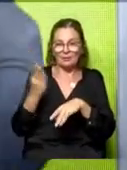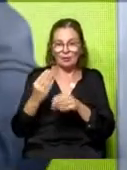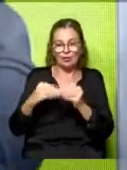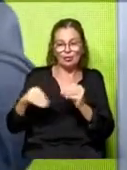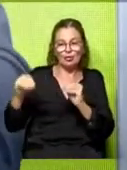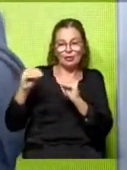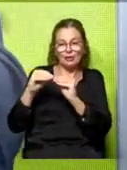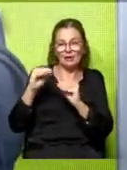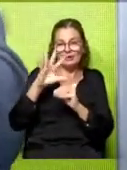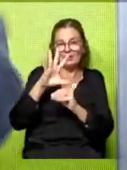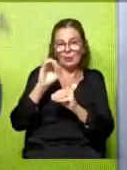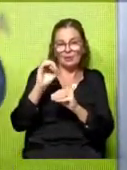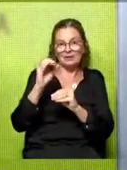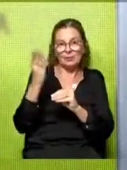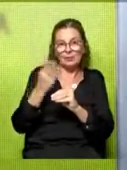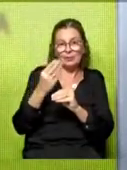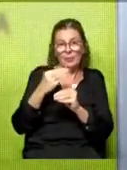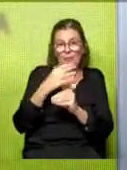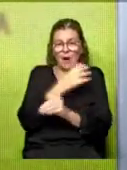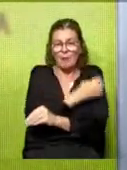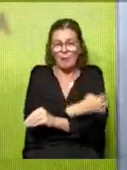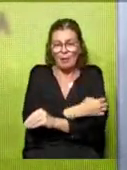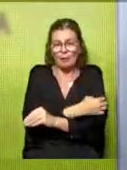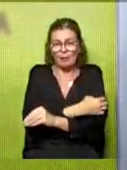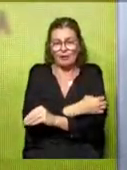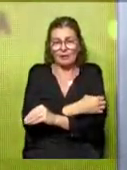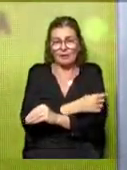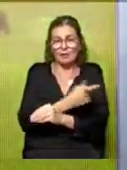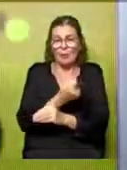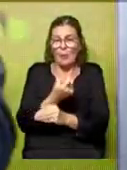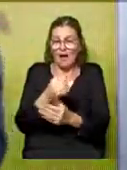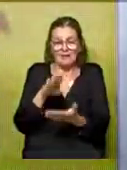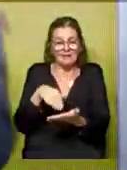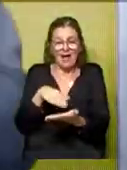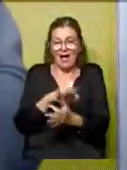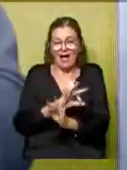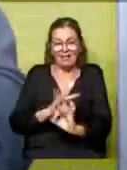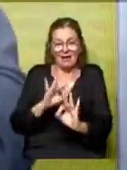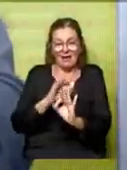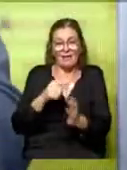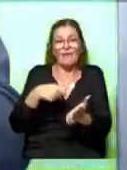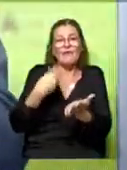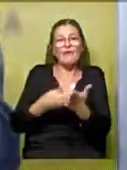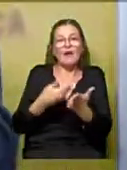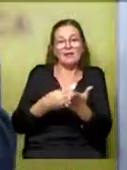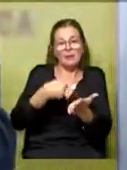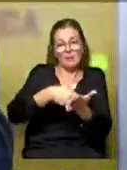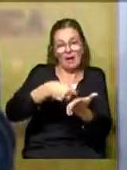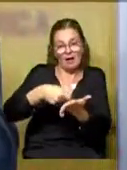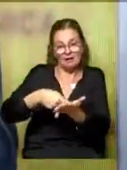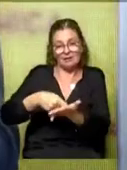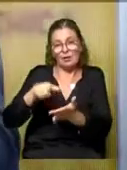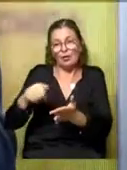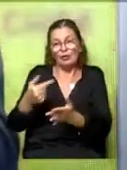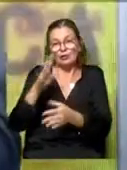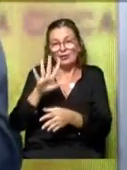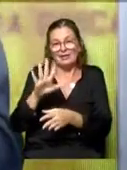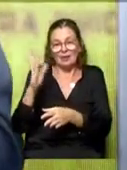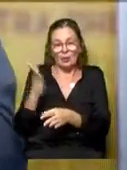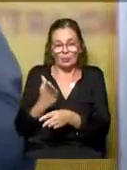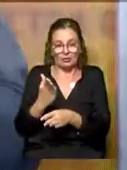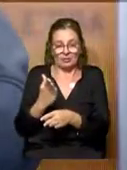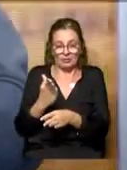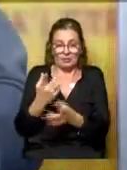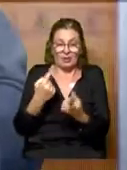el 50% más pobre no tiene casi nada, porque en realidad lo que más hay abajo son deudas. Entonces el 50% más pobre tiene algo así como el 5% del patrimonio.